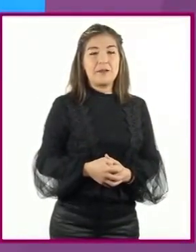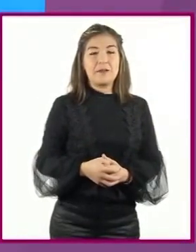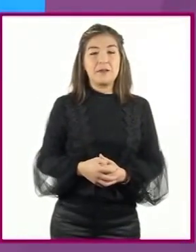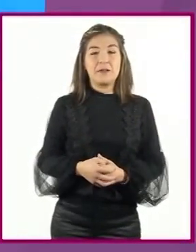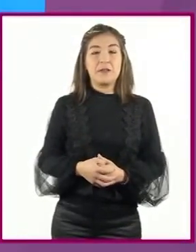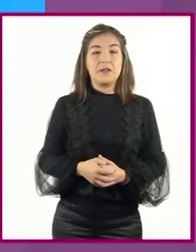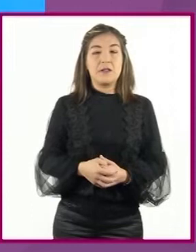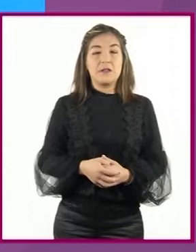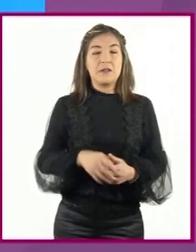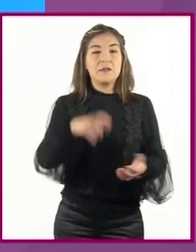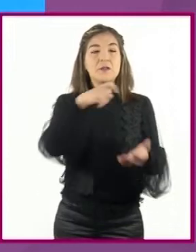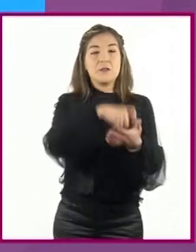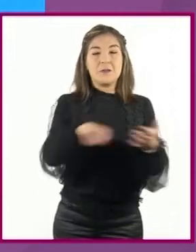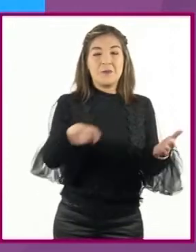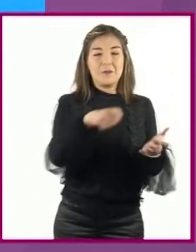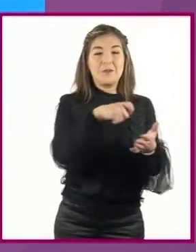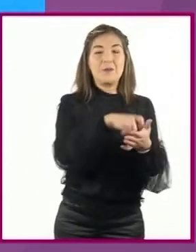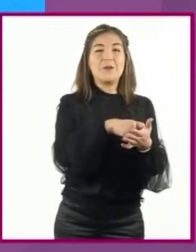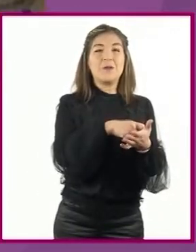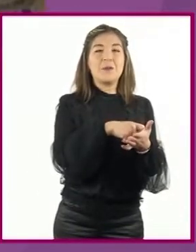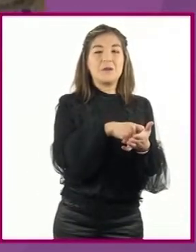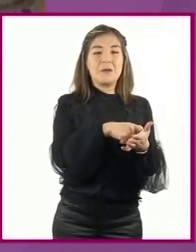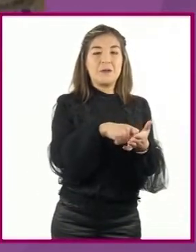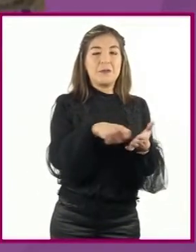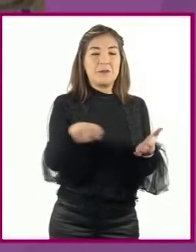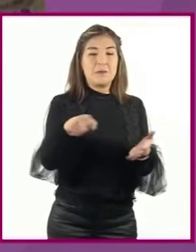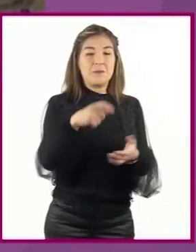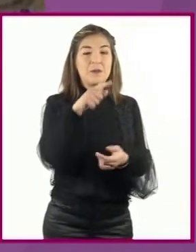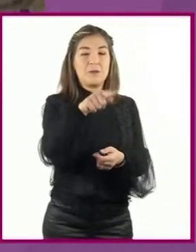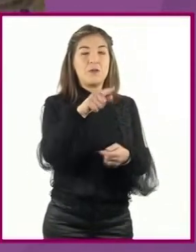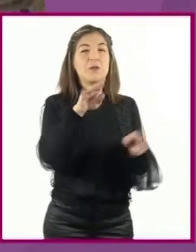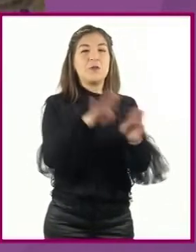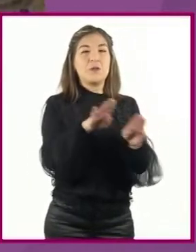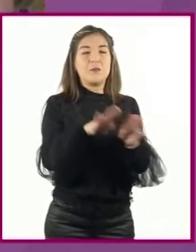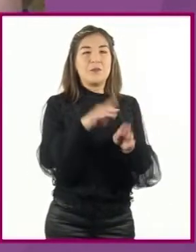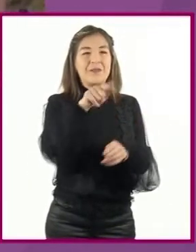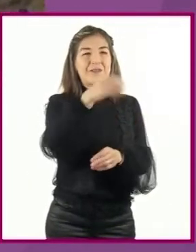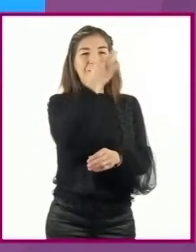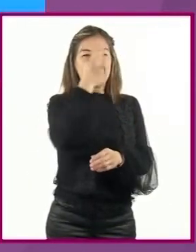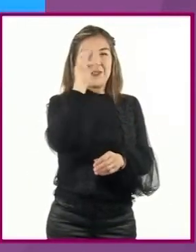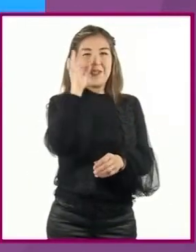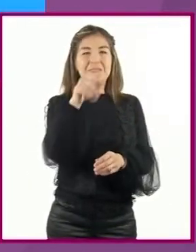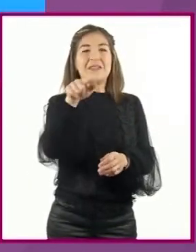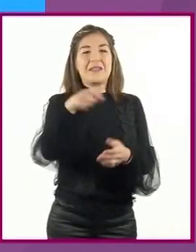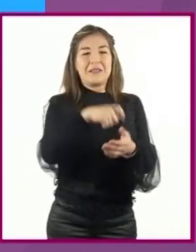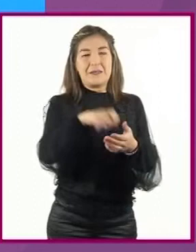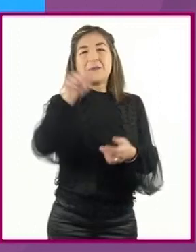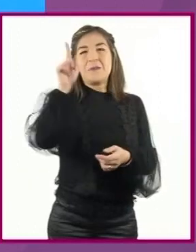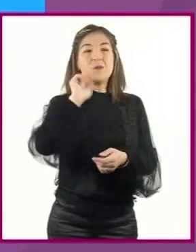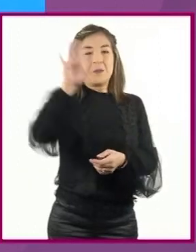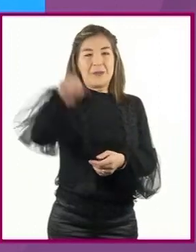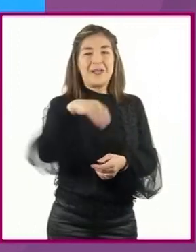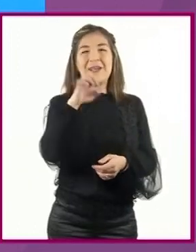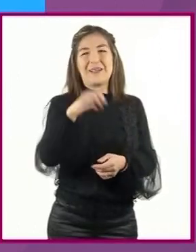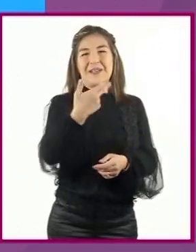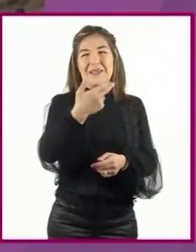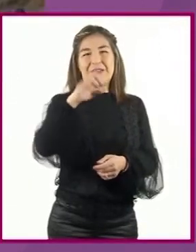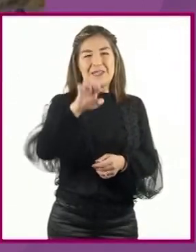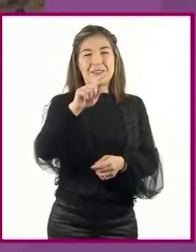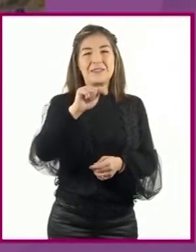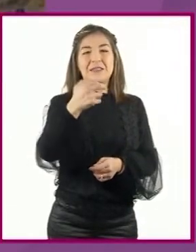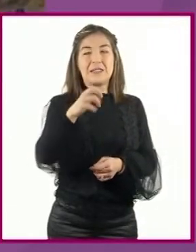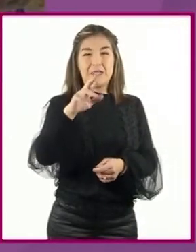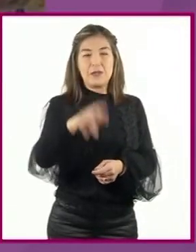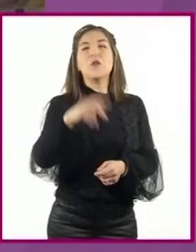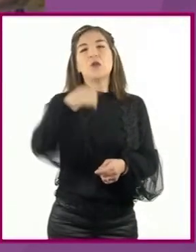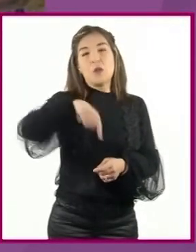Compremos una docena de fresas para que a cada uno le toquen 6. Me acaba de hablar Poncho, me dijo que va a venir Esther. Entonces, seremos 4. Vamos